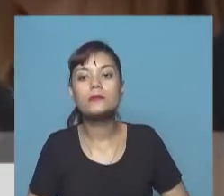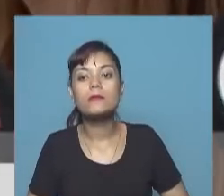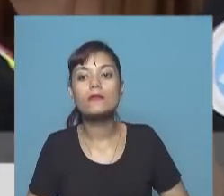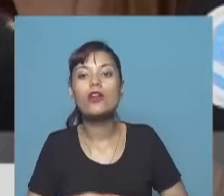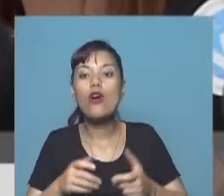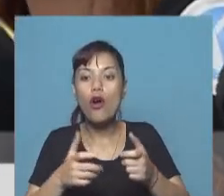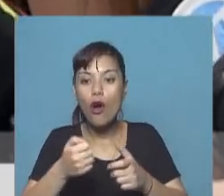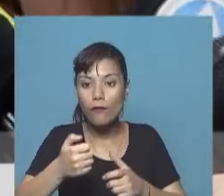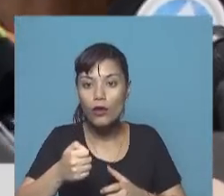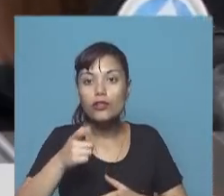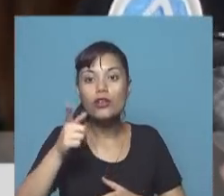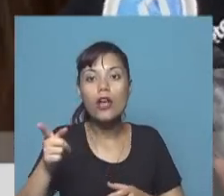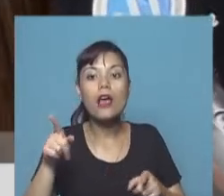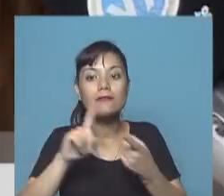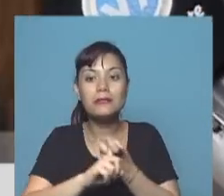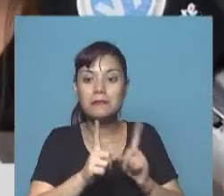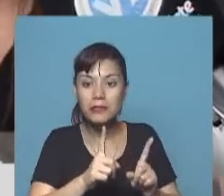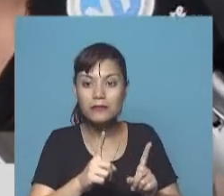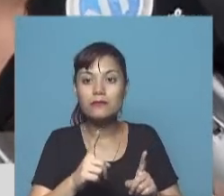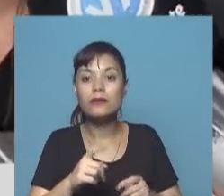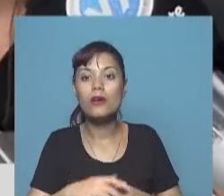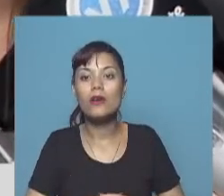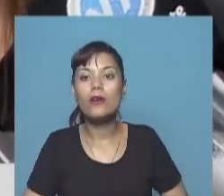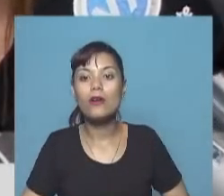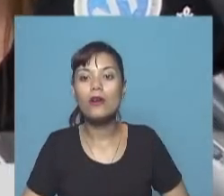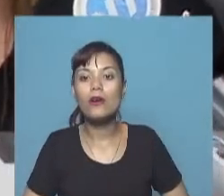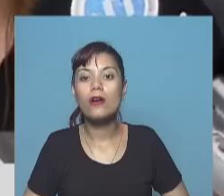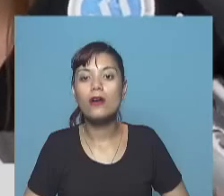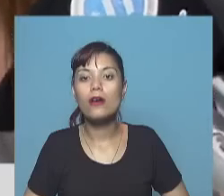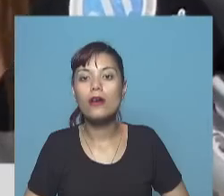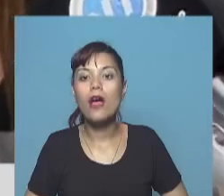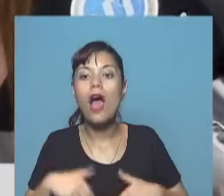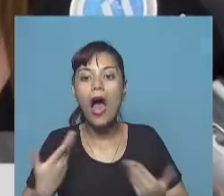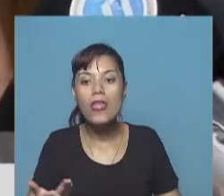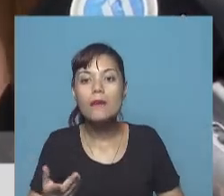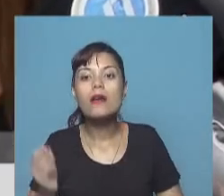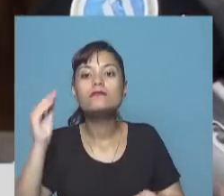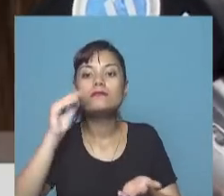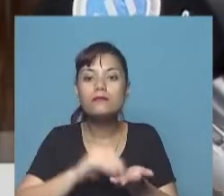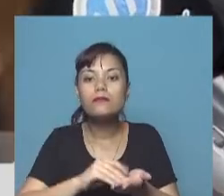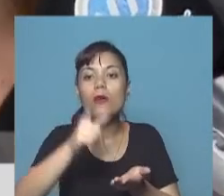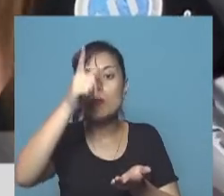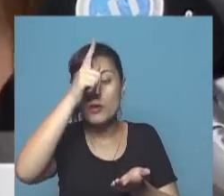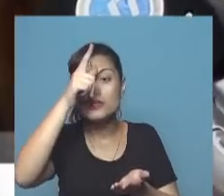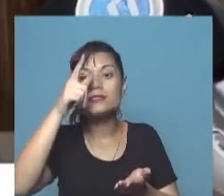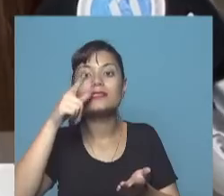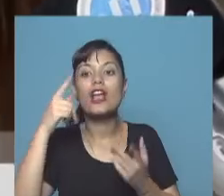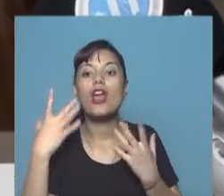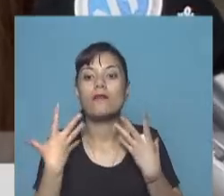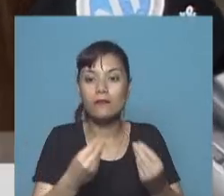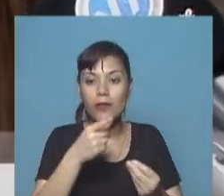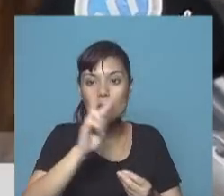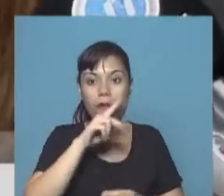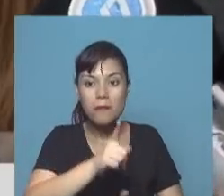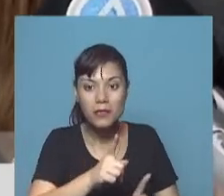botón antipánico a la pareja de esta persona, que además se agregó una consigna policial en protección de